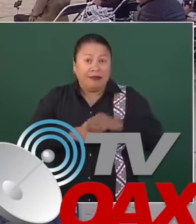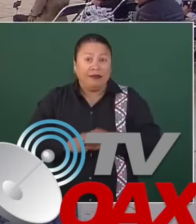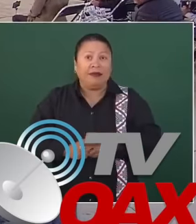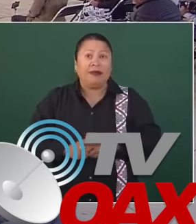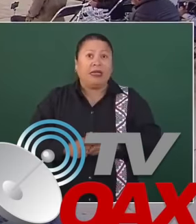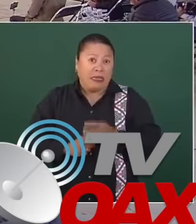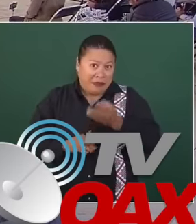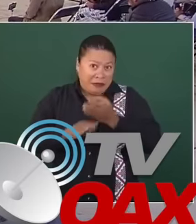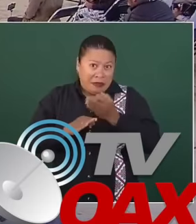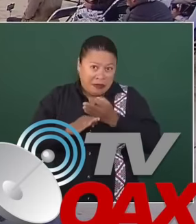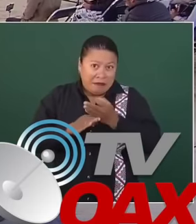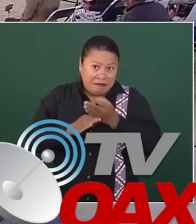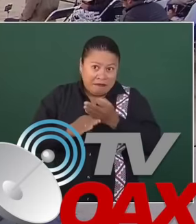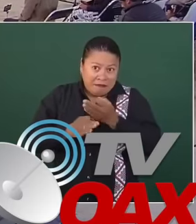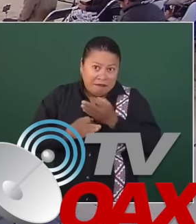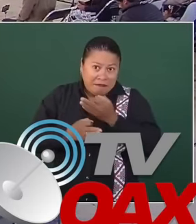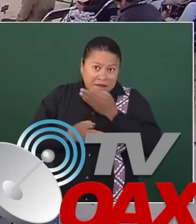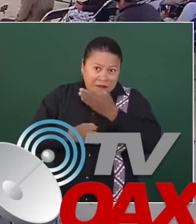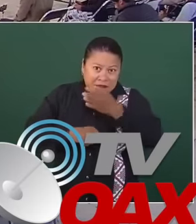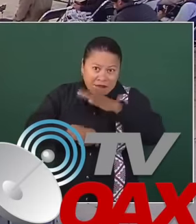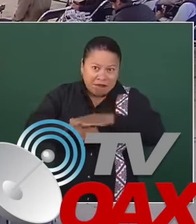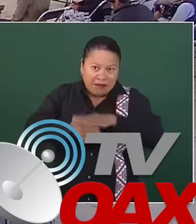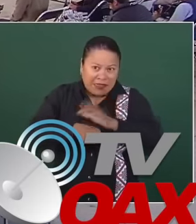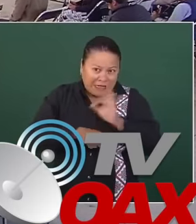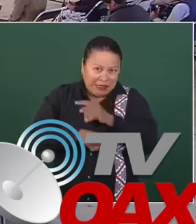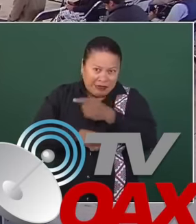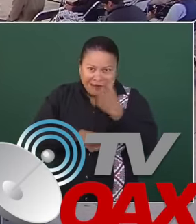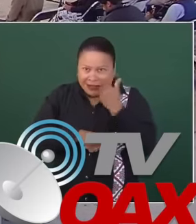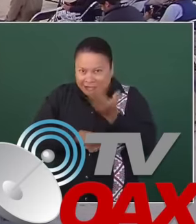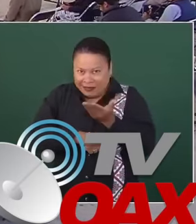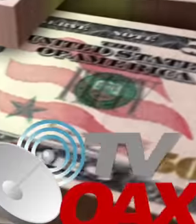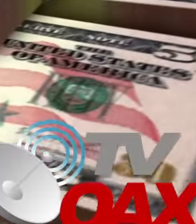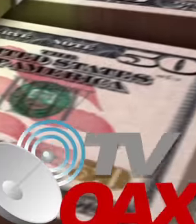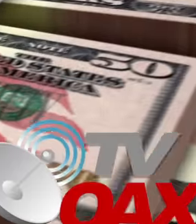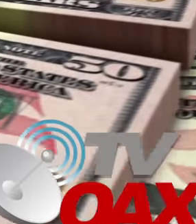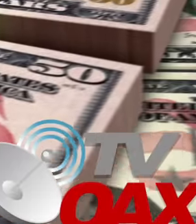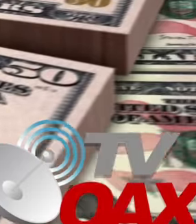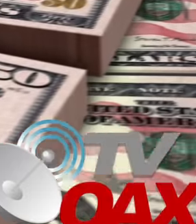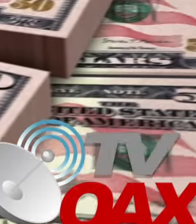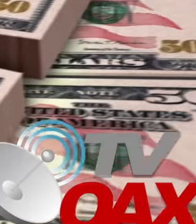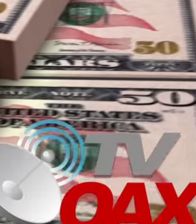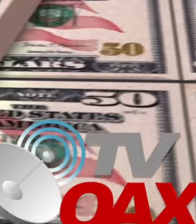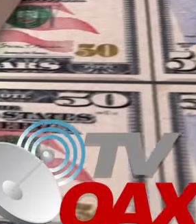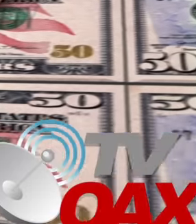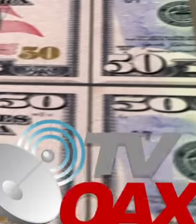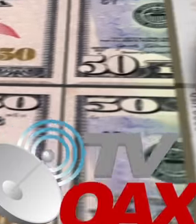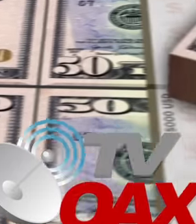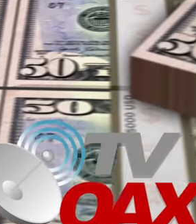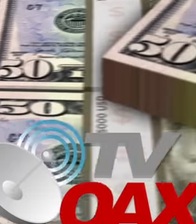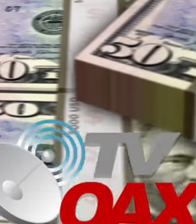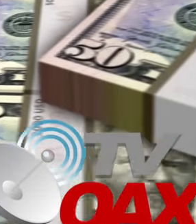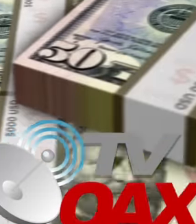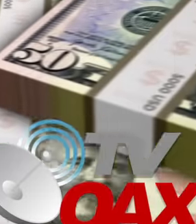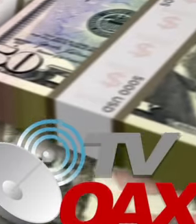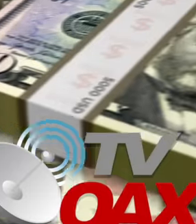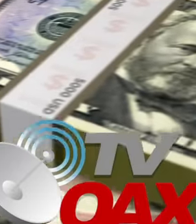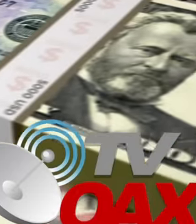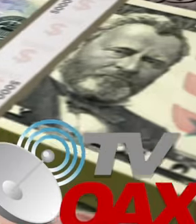la noticia que estabas este buscando 10000 millones de